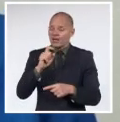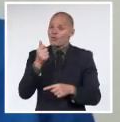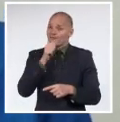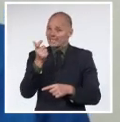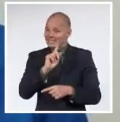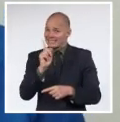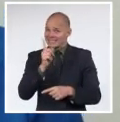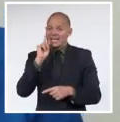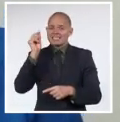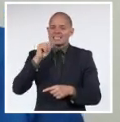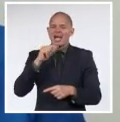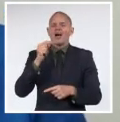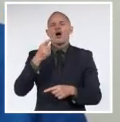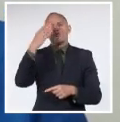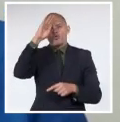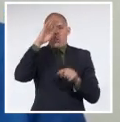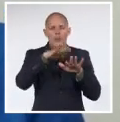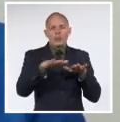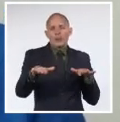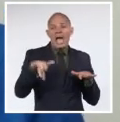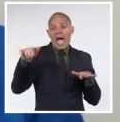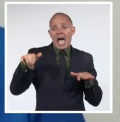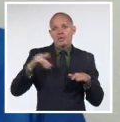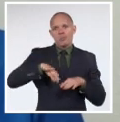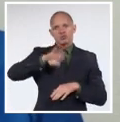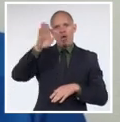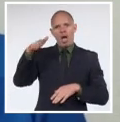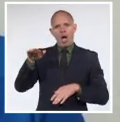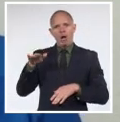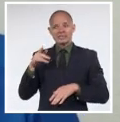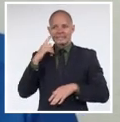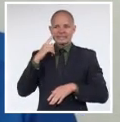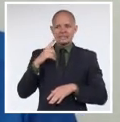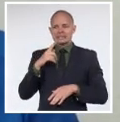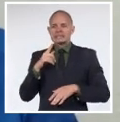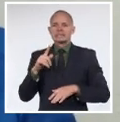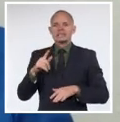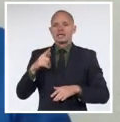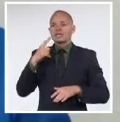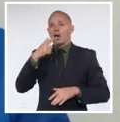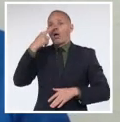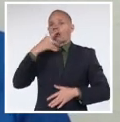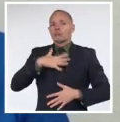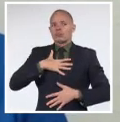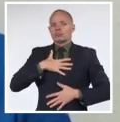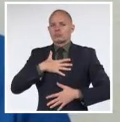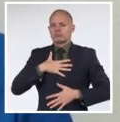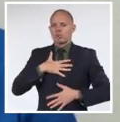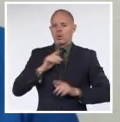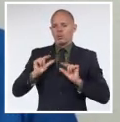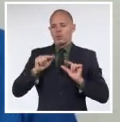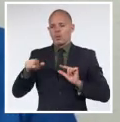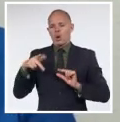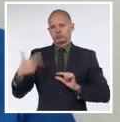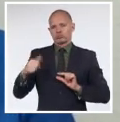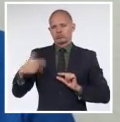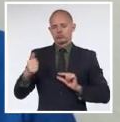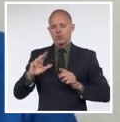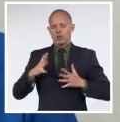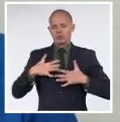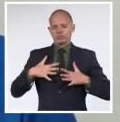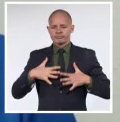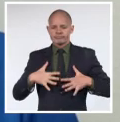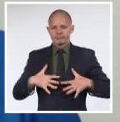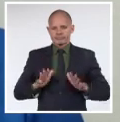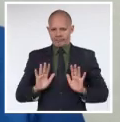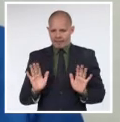tiene su altura. Vamos a hacer unos entrenamientos más bien en acondicionamiento, de ir buscando relajar a las atletas y ya irnos